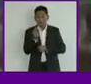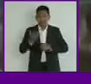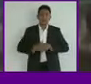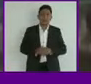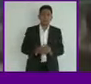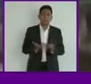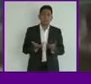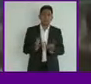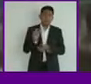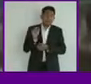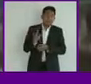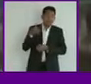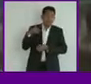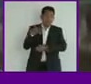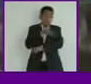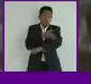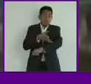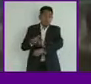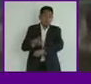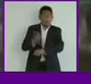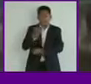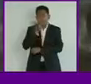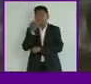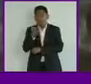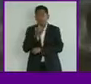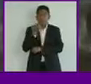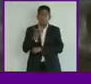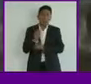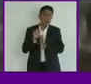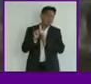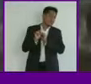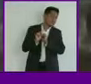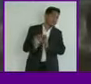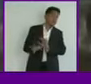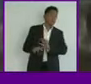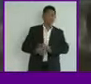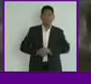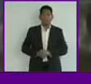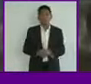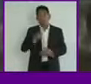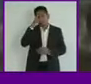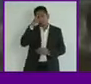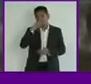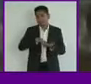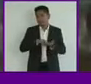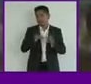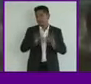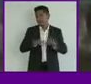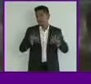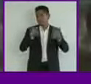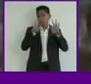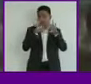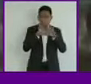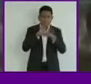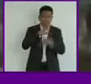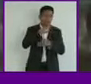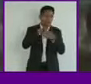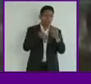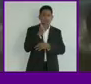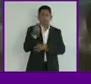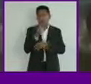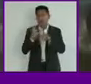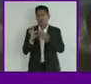entorno familiar como en el entorno educativo. Creo que principalmente hay que fomentar esa comunicación, hay que brindar el apoyo